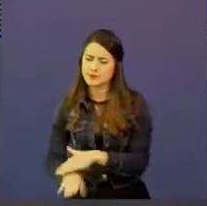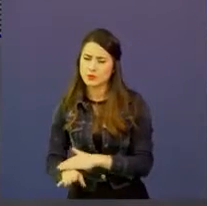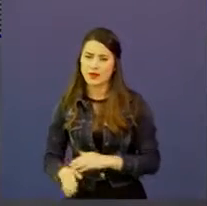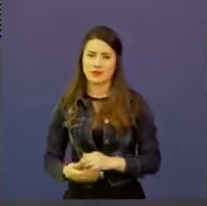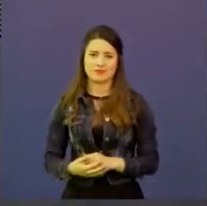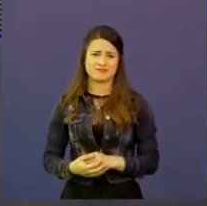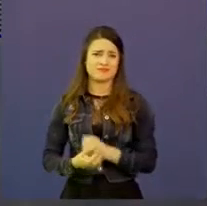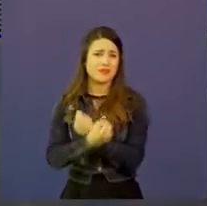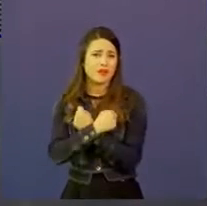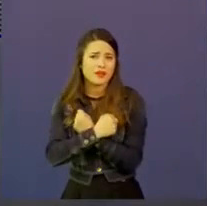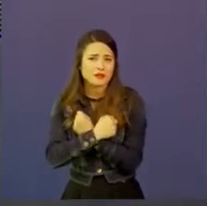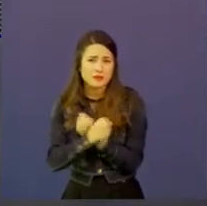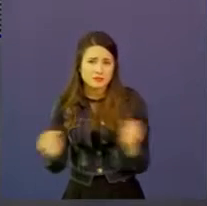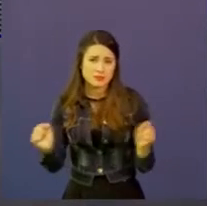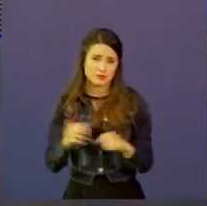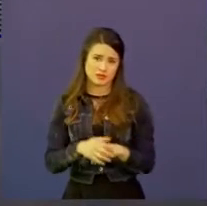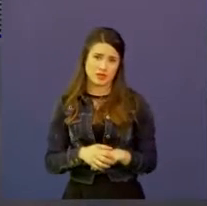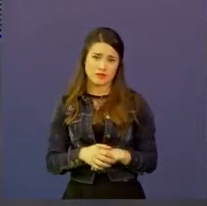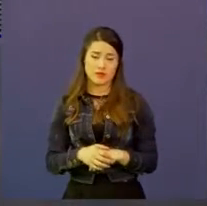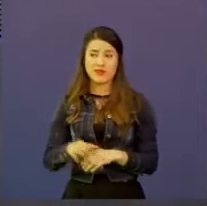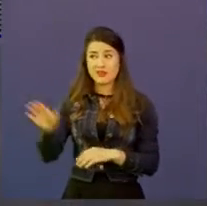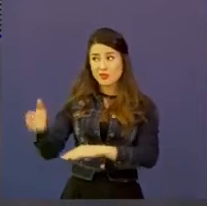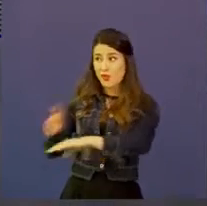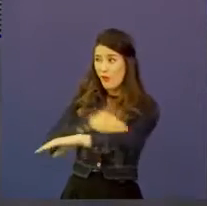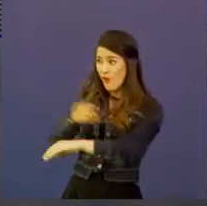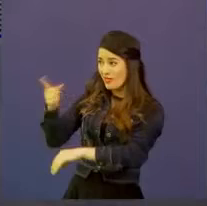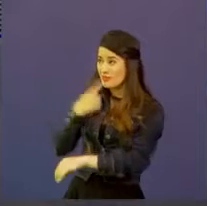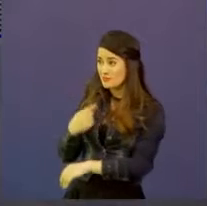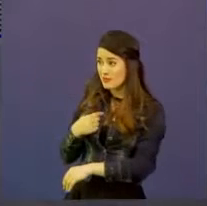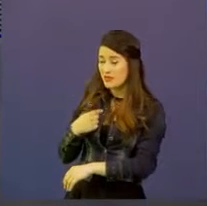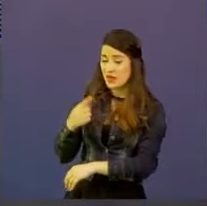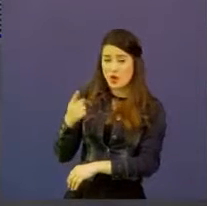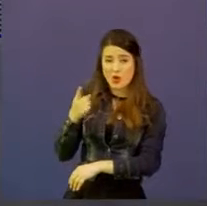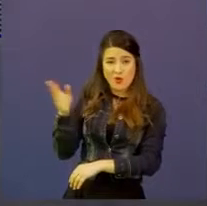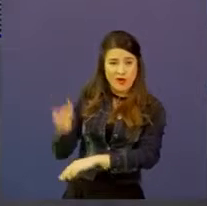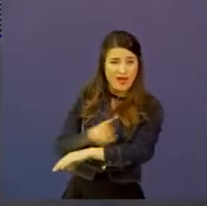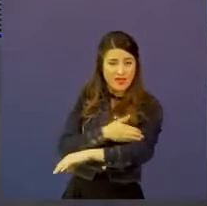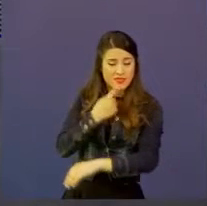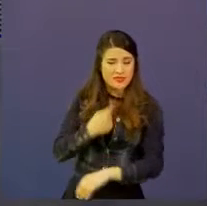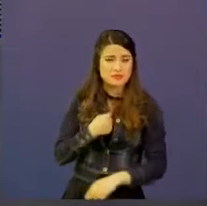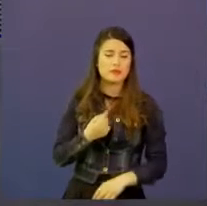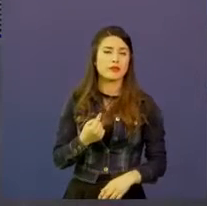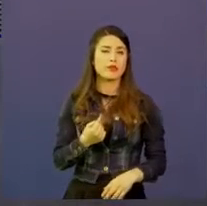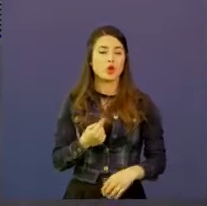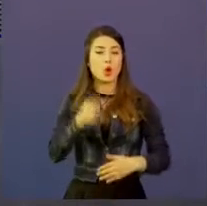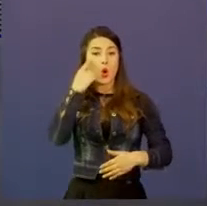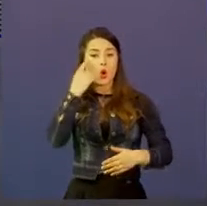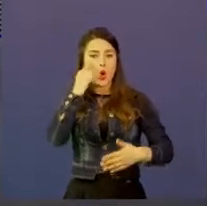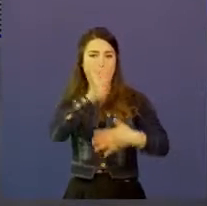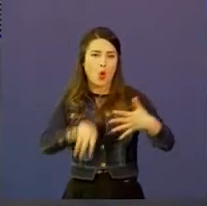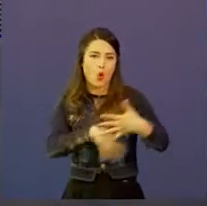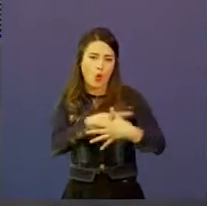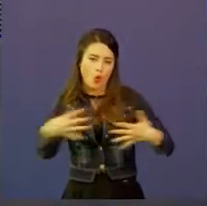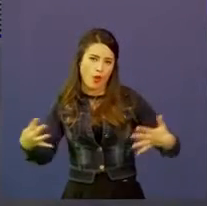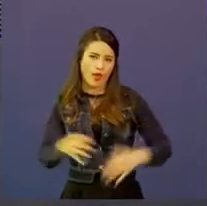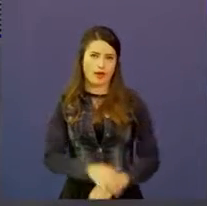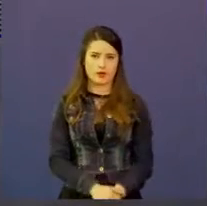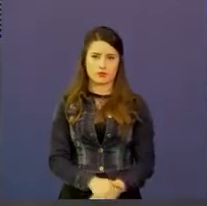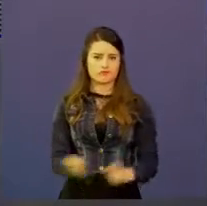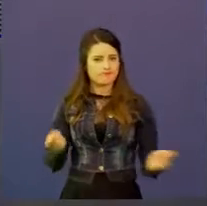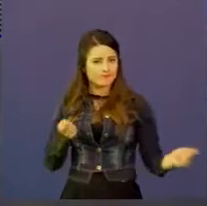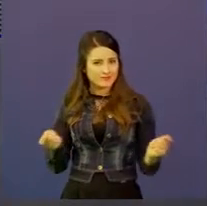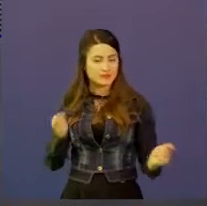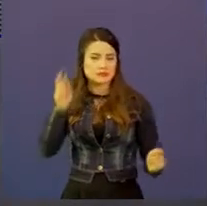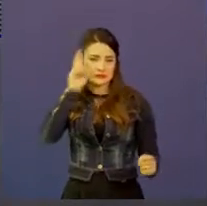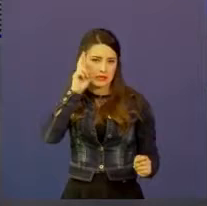tú decías de los horarios es absolutamente sano y yo creo en eso. Yo creo que en la mesa del comedor no debe haber un teléfono celular, pero no solamente para los